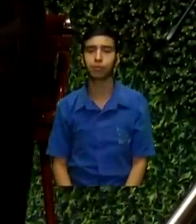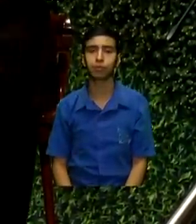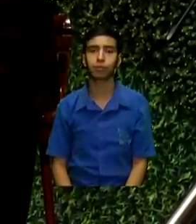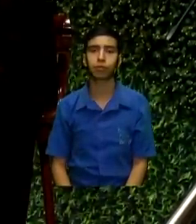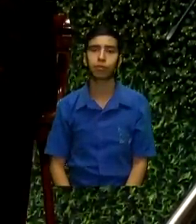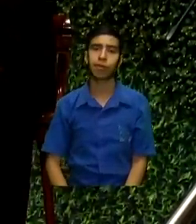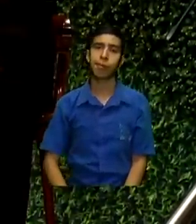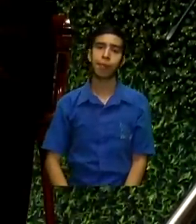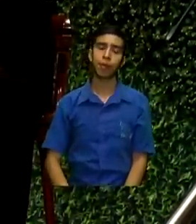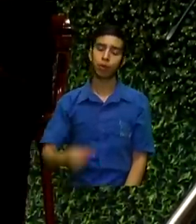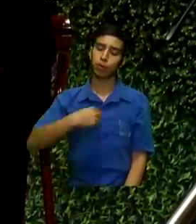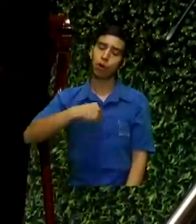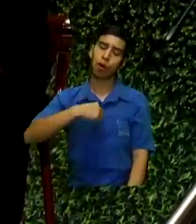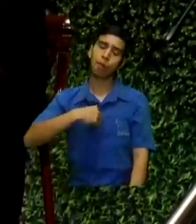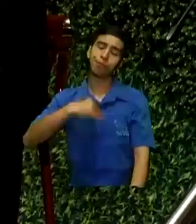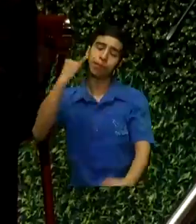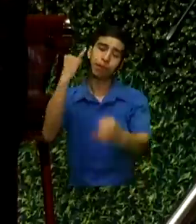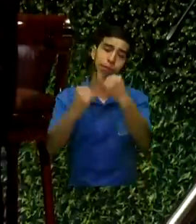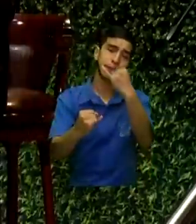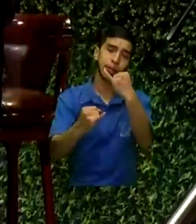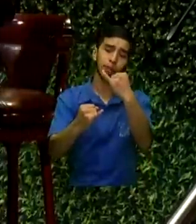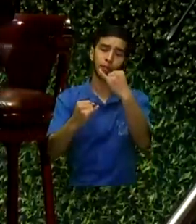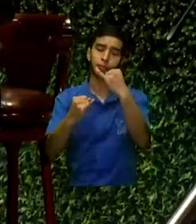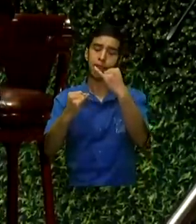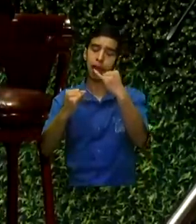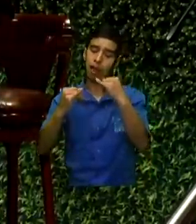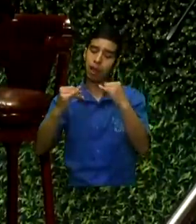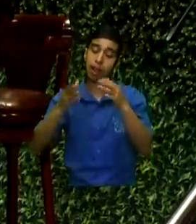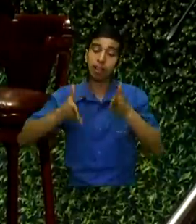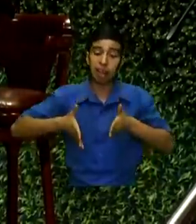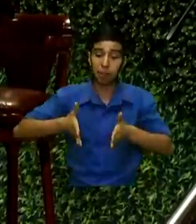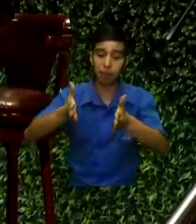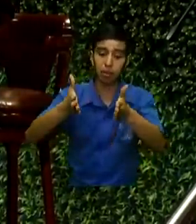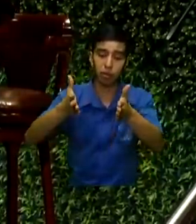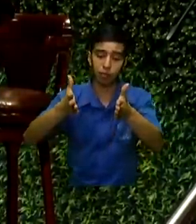He terminado la carrera, he guardado la fe.